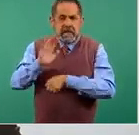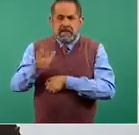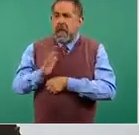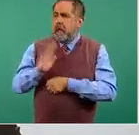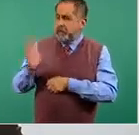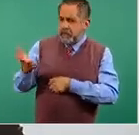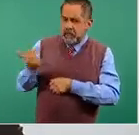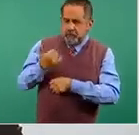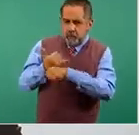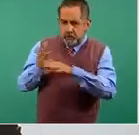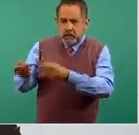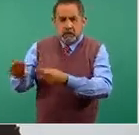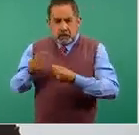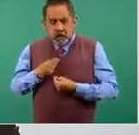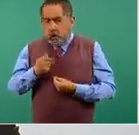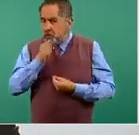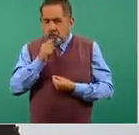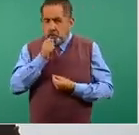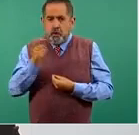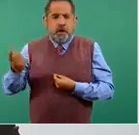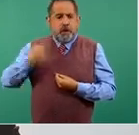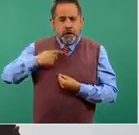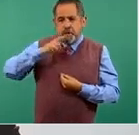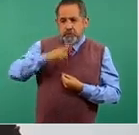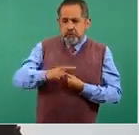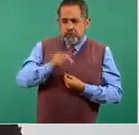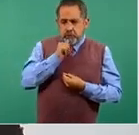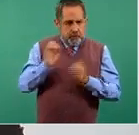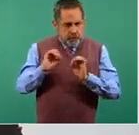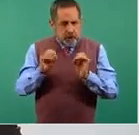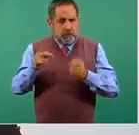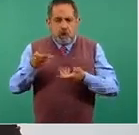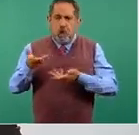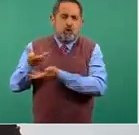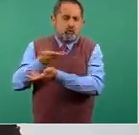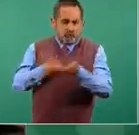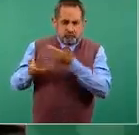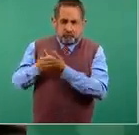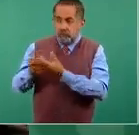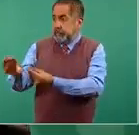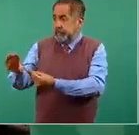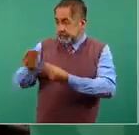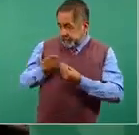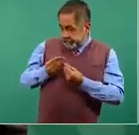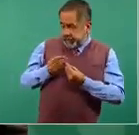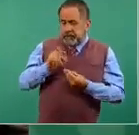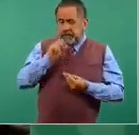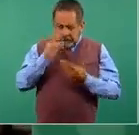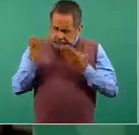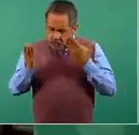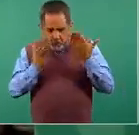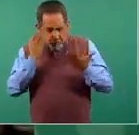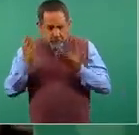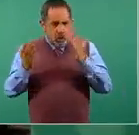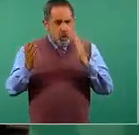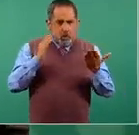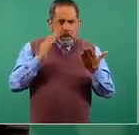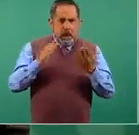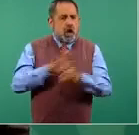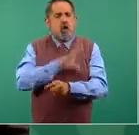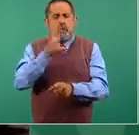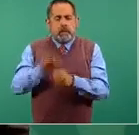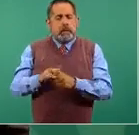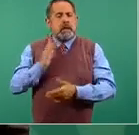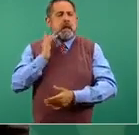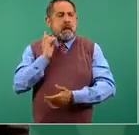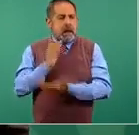la información, aún tampoco no nos ha llegado, pero obviamente en el momento en que la tengamos, entonces podremos tener también toda la información que